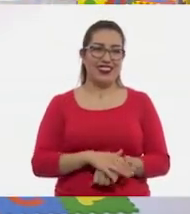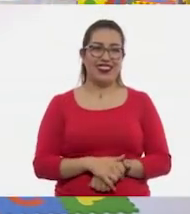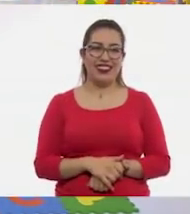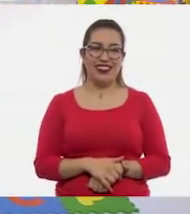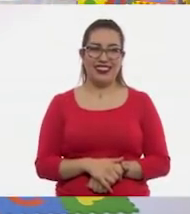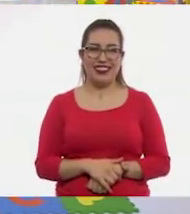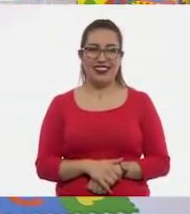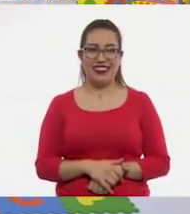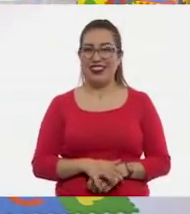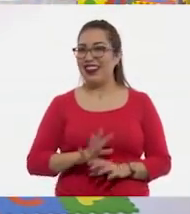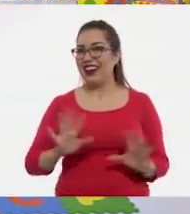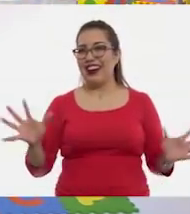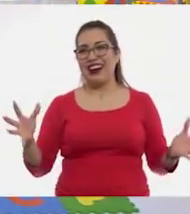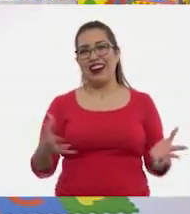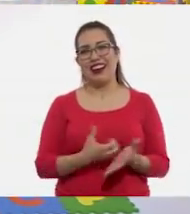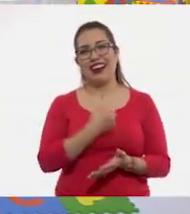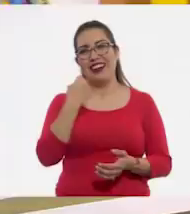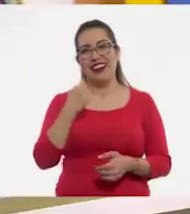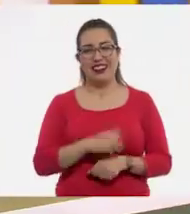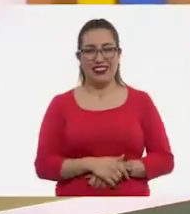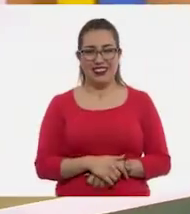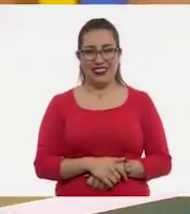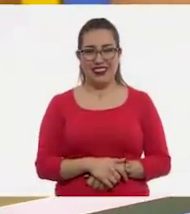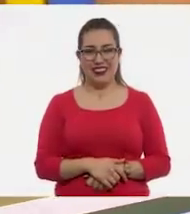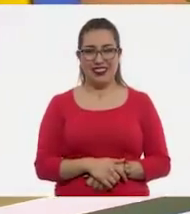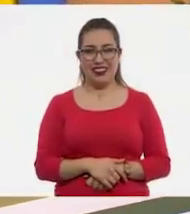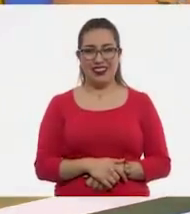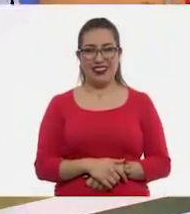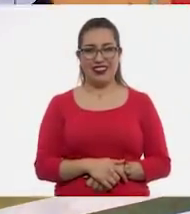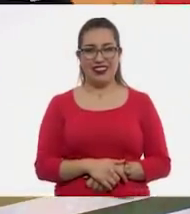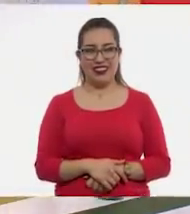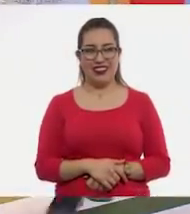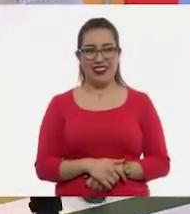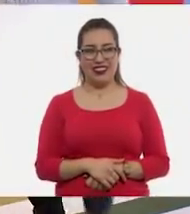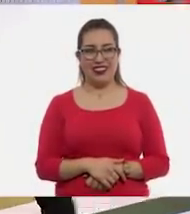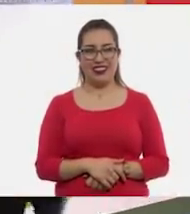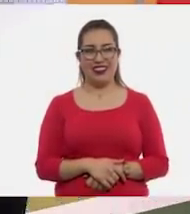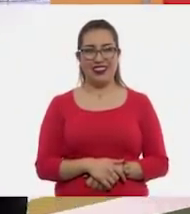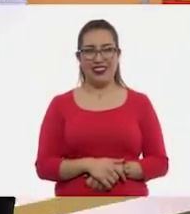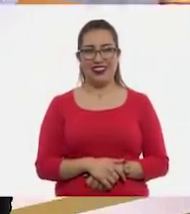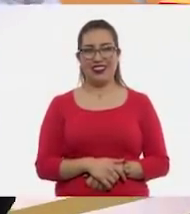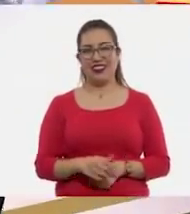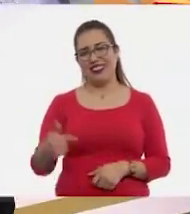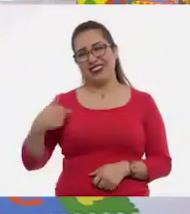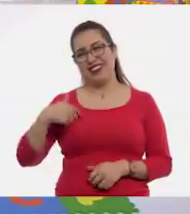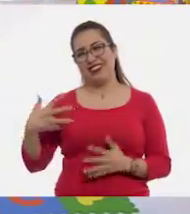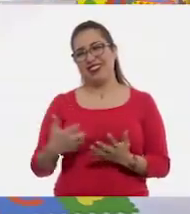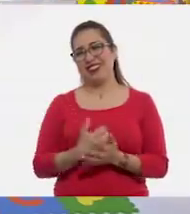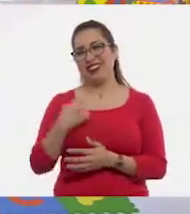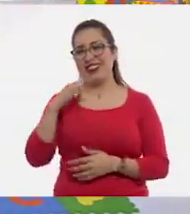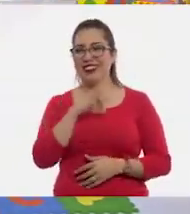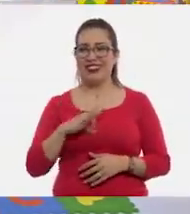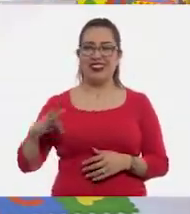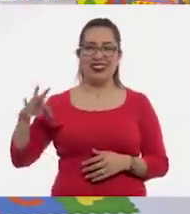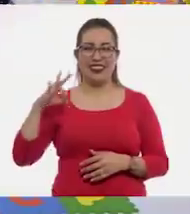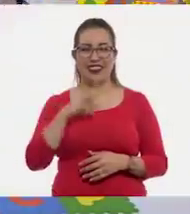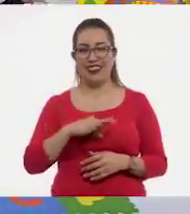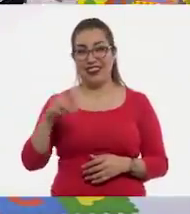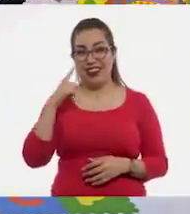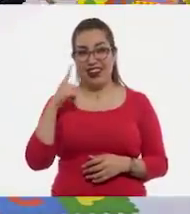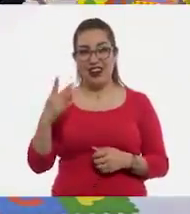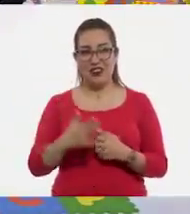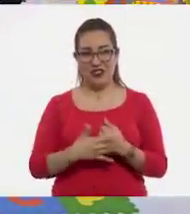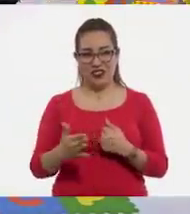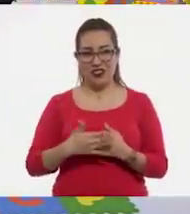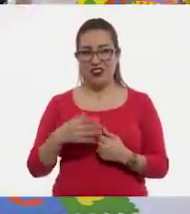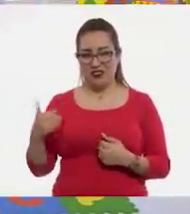¡Ya me ganaste! ¡Mira cómo vuelo! ¡Ya no soy conejo! ¡Ya soy águila! ¿Tiro el siguiente dado o ya no? No,